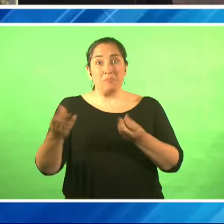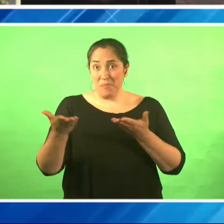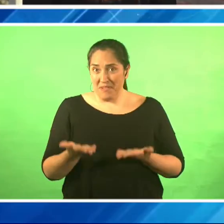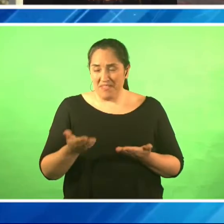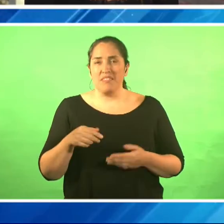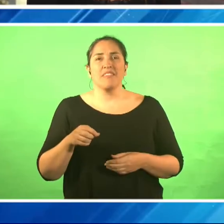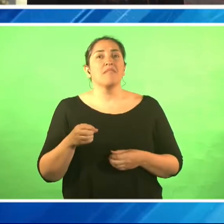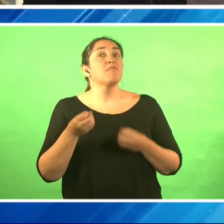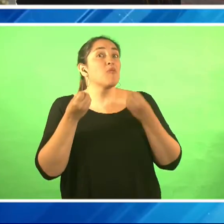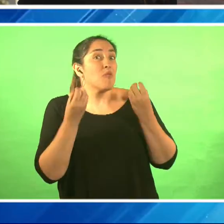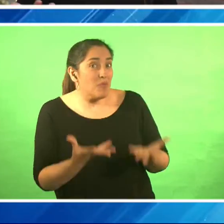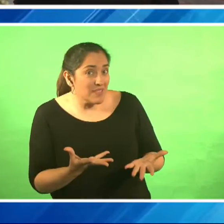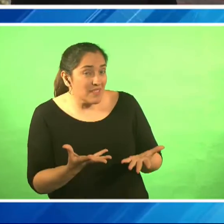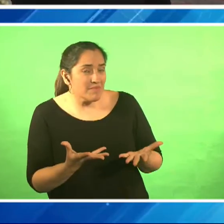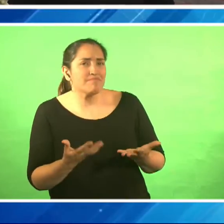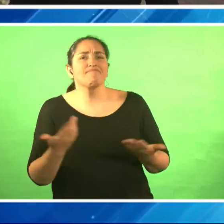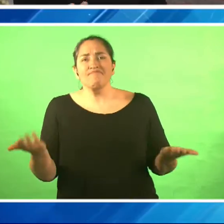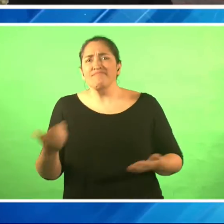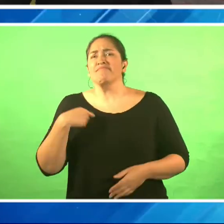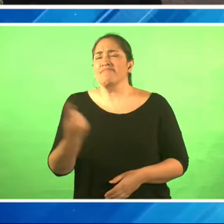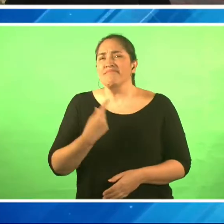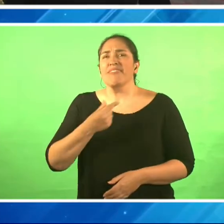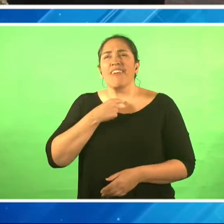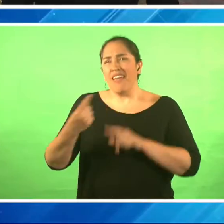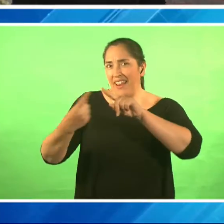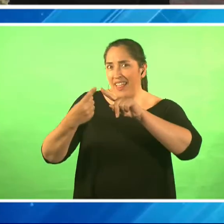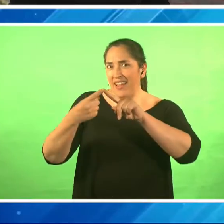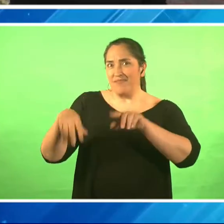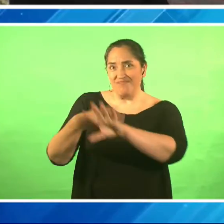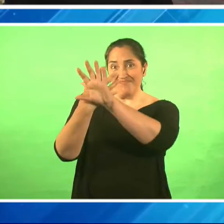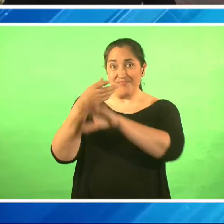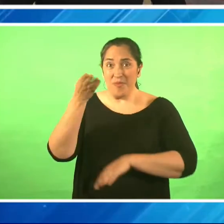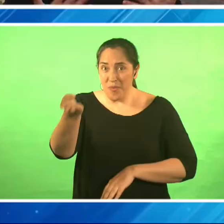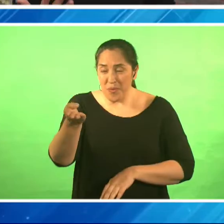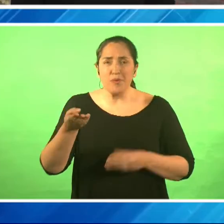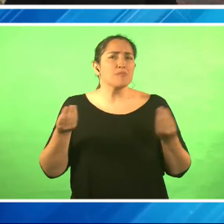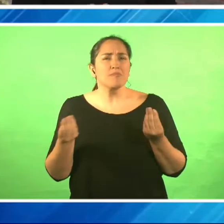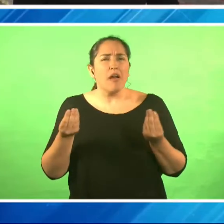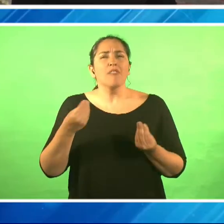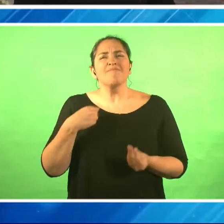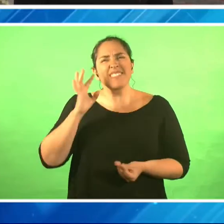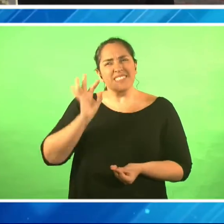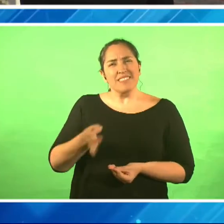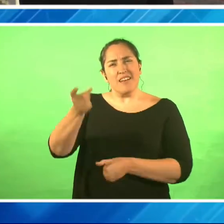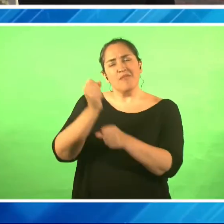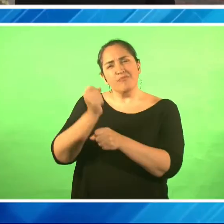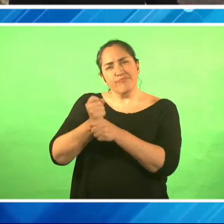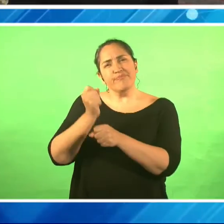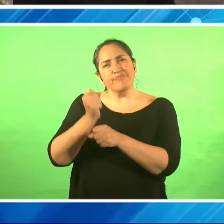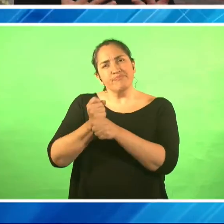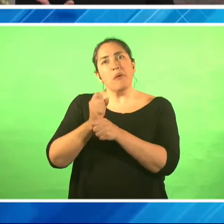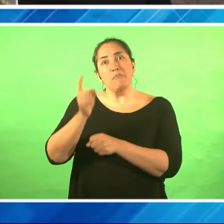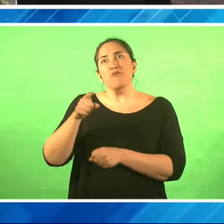están? Bueno, queríamos comunicarnos con vos porque sabemos del trabajo que venís desarrollando vos y la